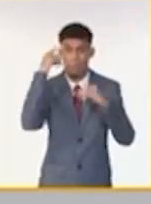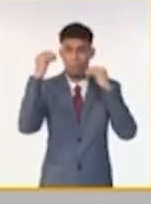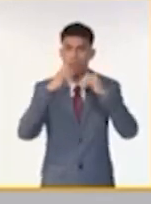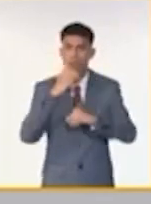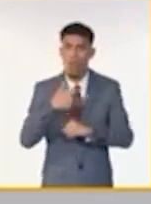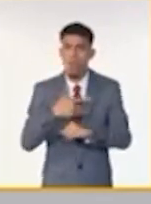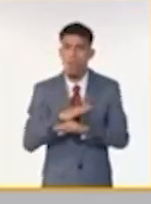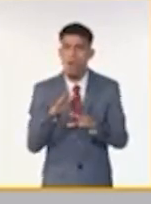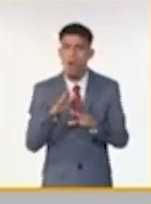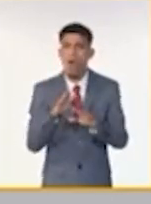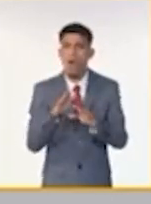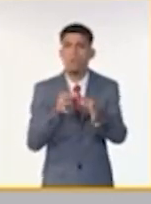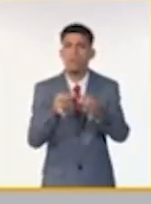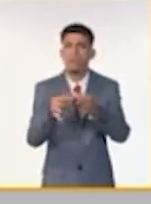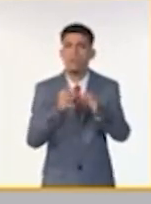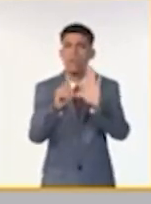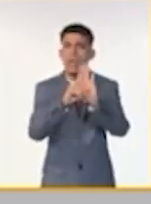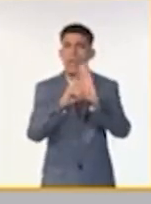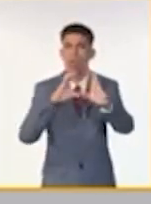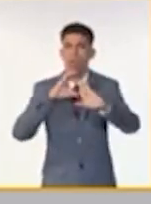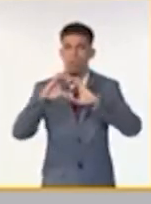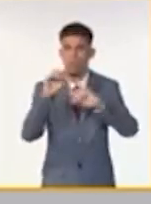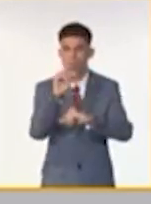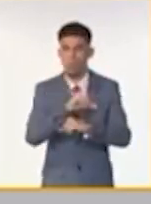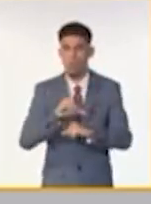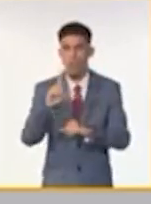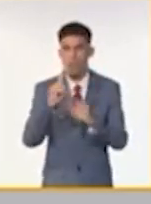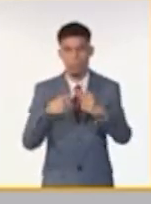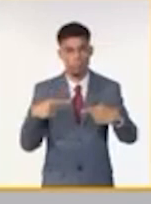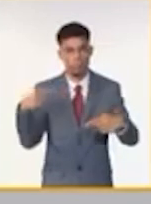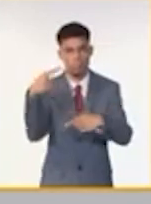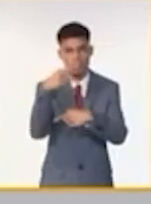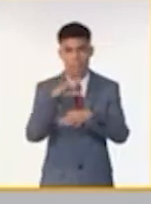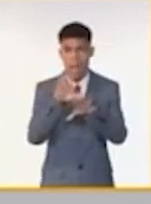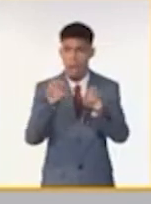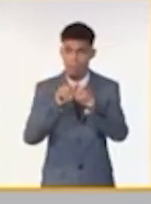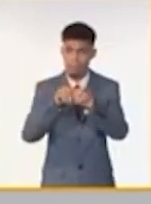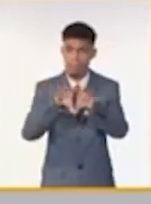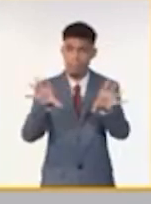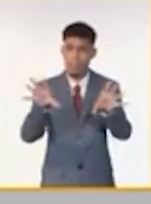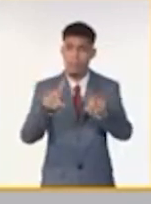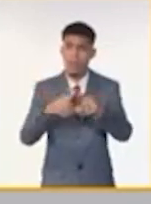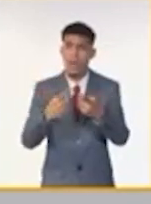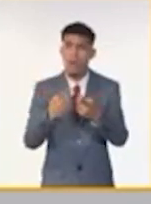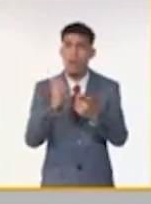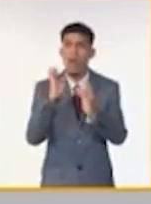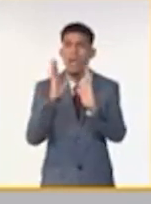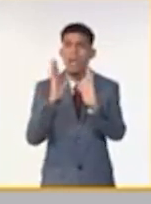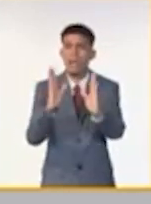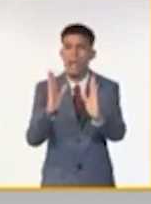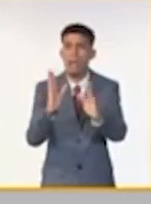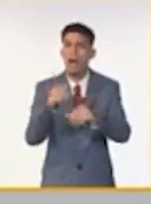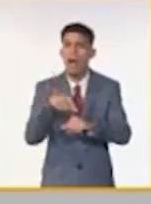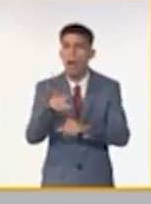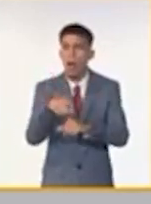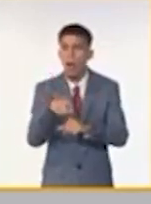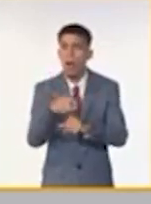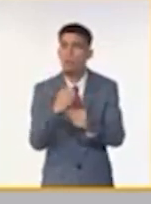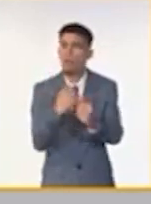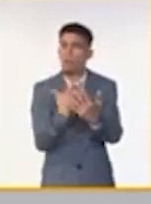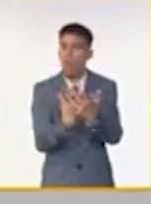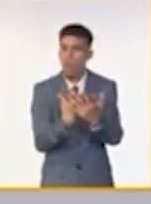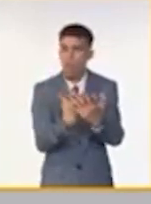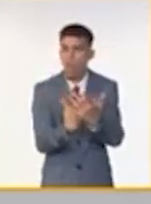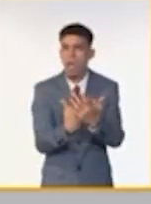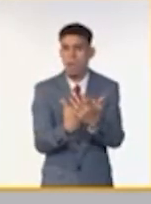implementación de la ley de comunicación social que ya está publicada pero está en una etapa de su vigencia en octubre